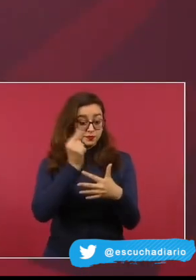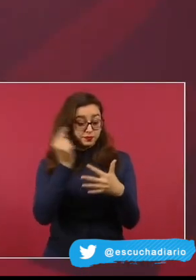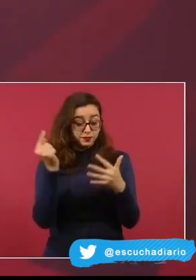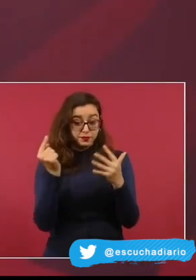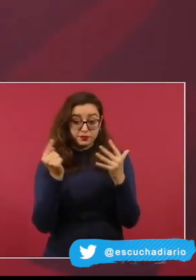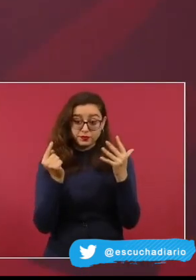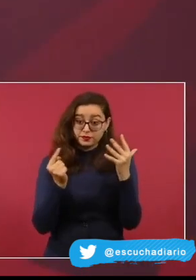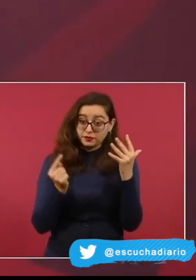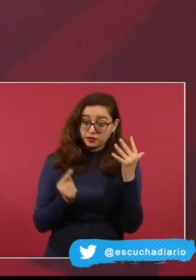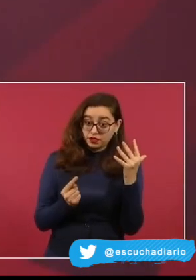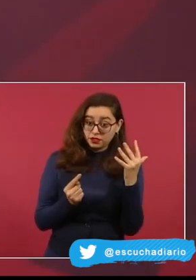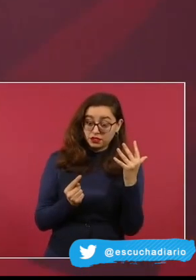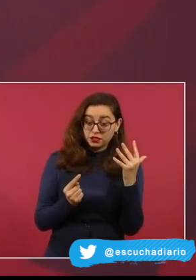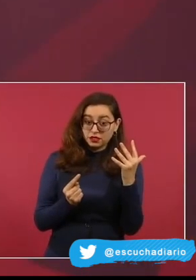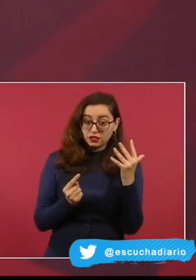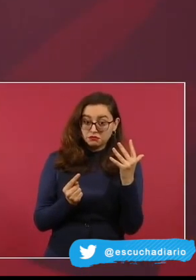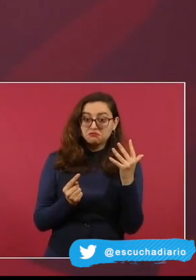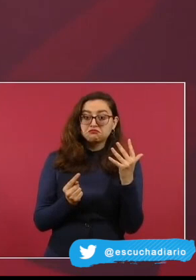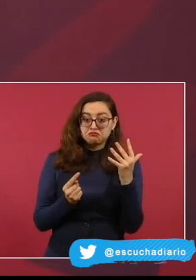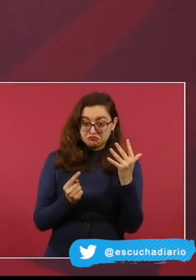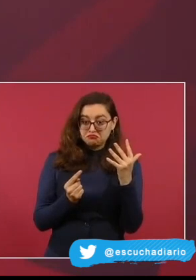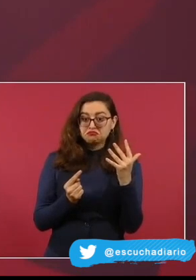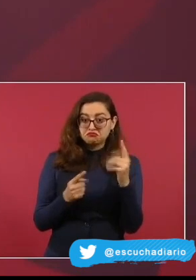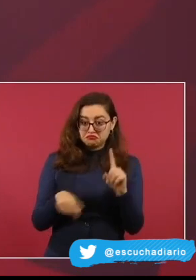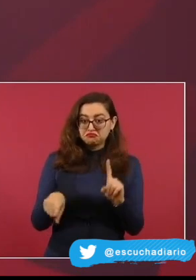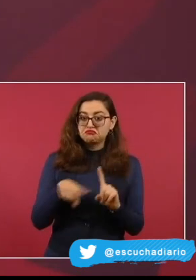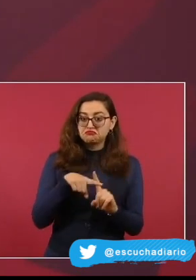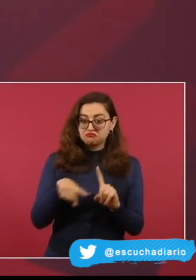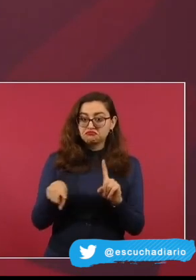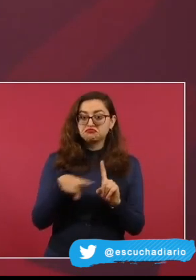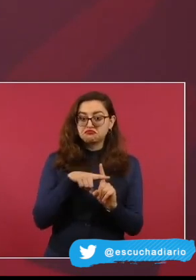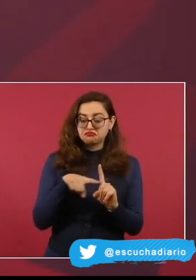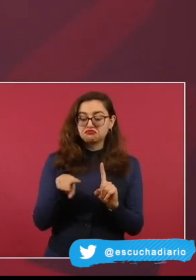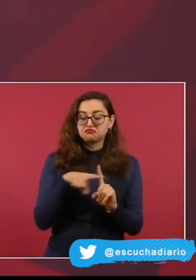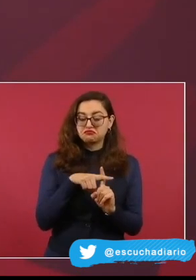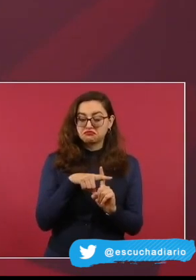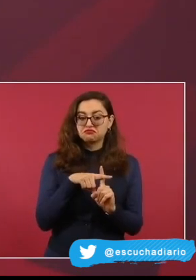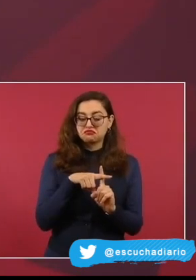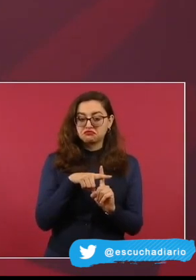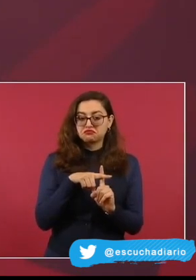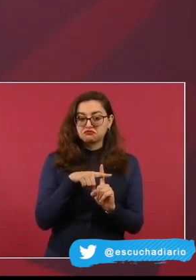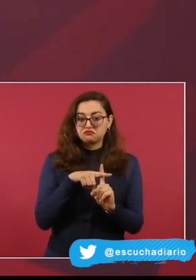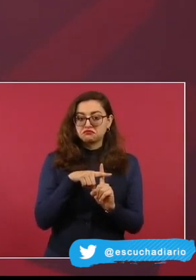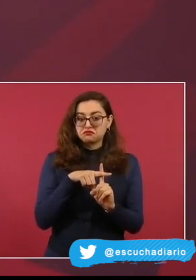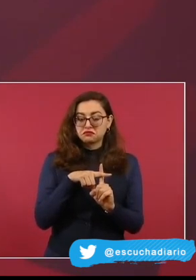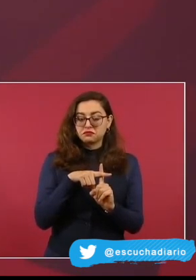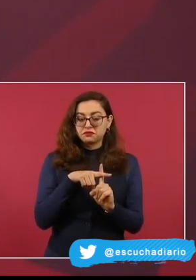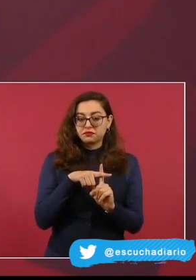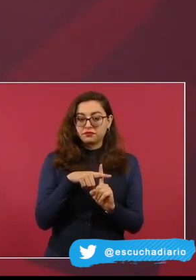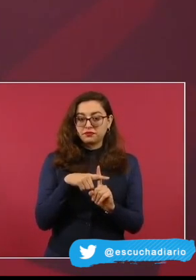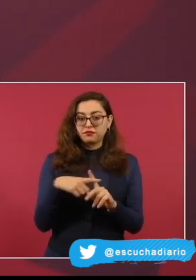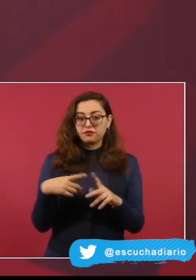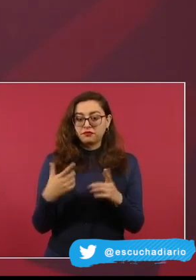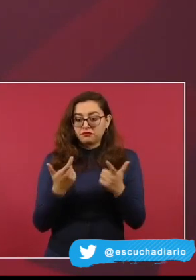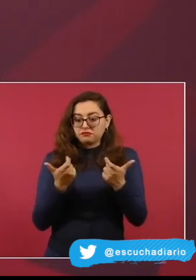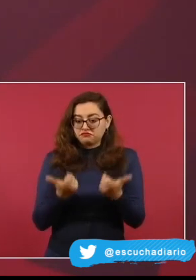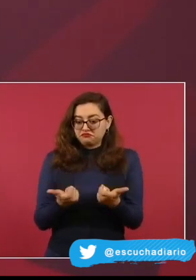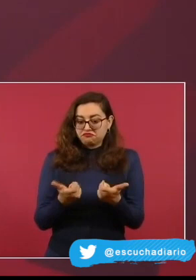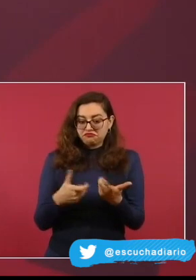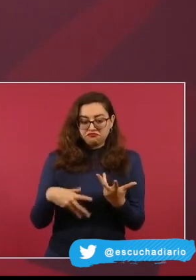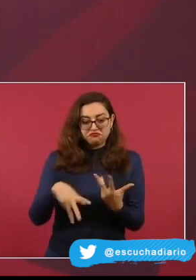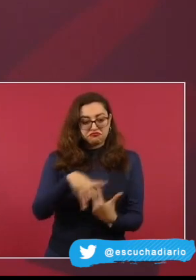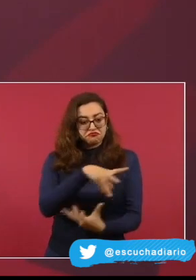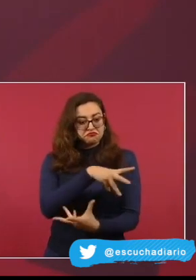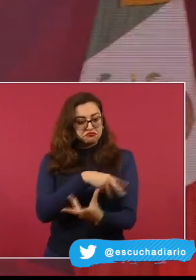Jazmín Esquivel lo califica como hipocresía ya que anteriormente no les importó mucho cuando otros se han dedicado a robar en cuanto